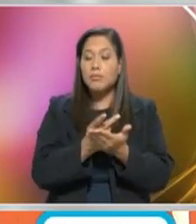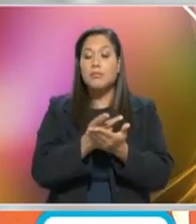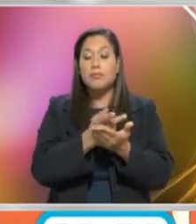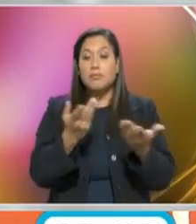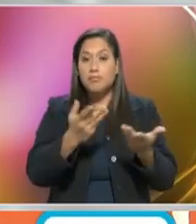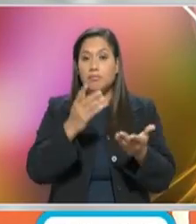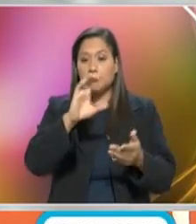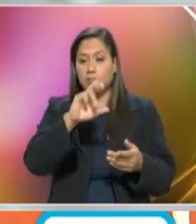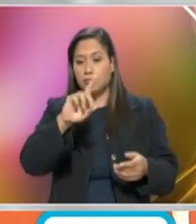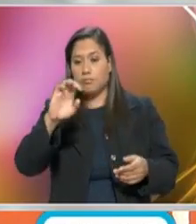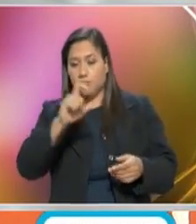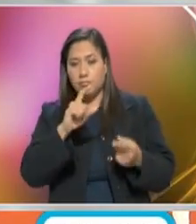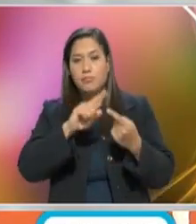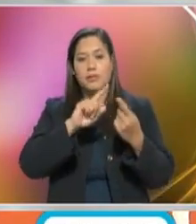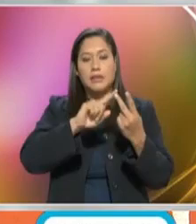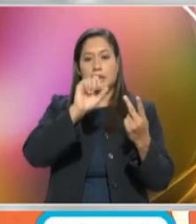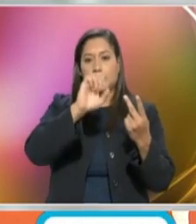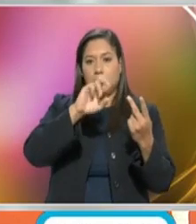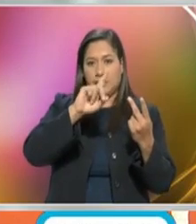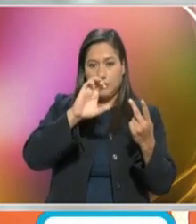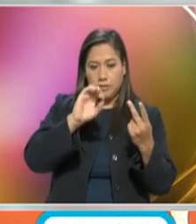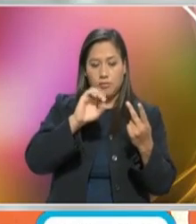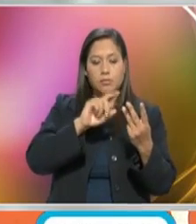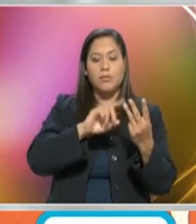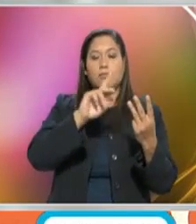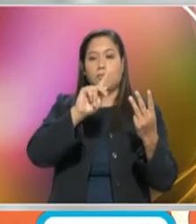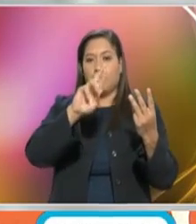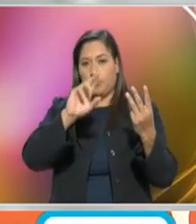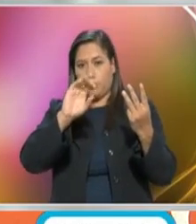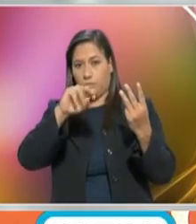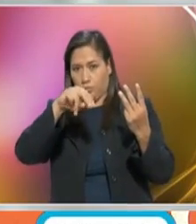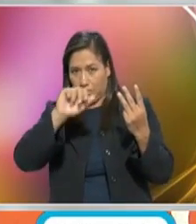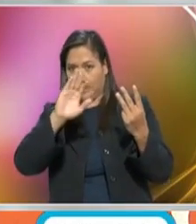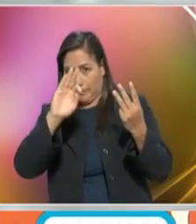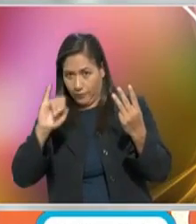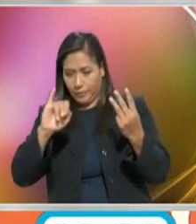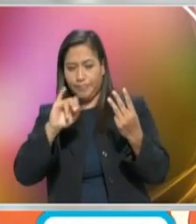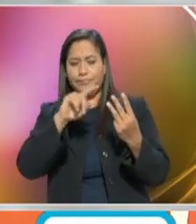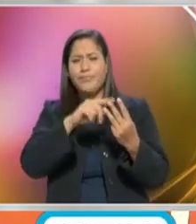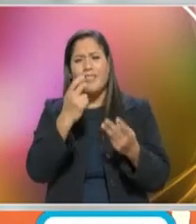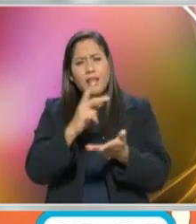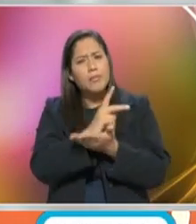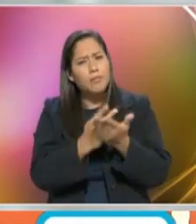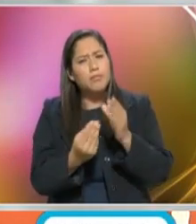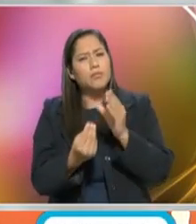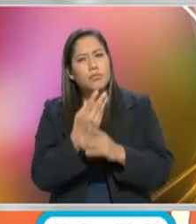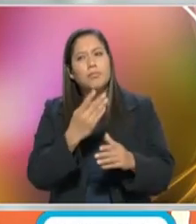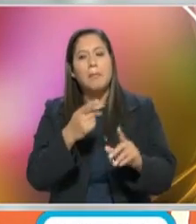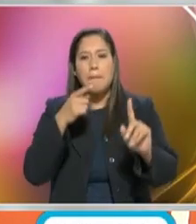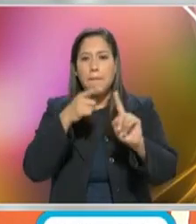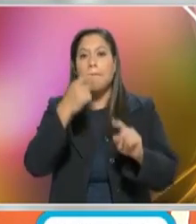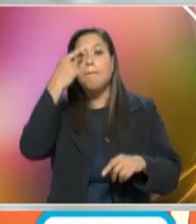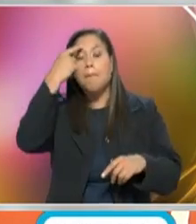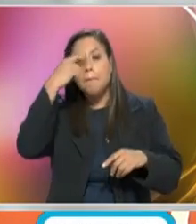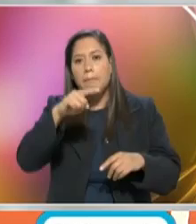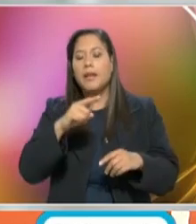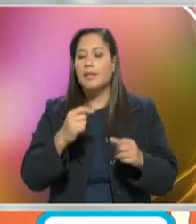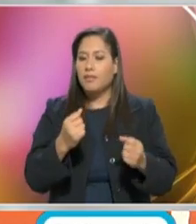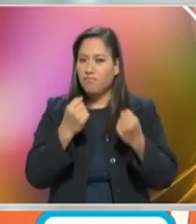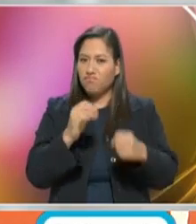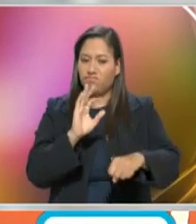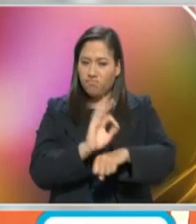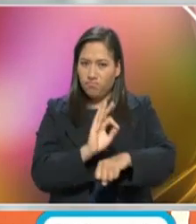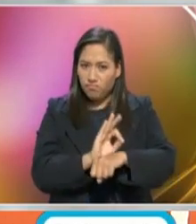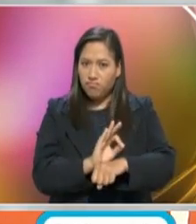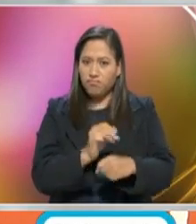de México, Secretaría de Economía y PRONAFIM. Esta estrategia o este programa está encaminado a fortalecer